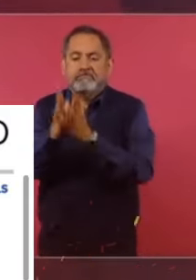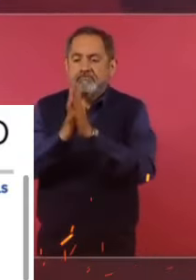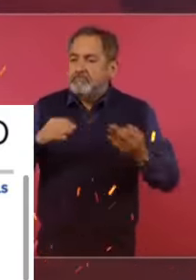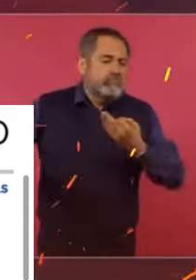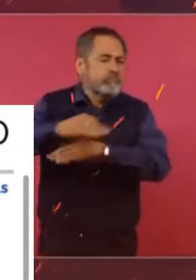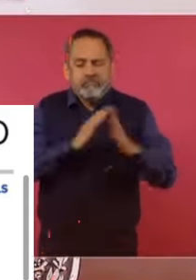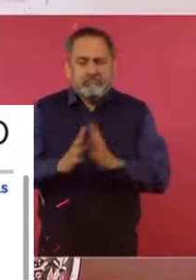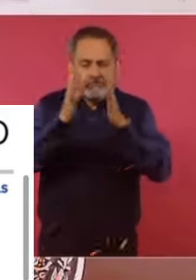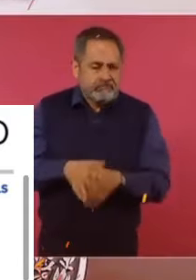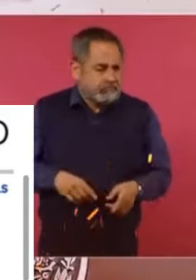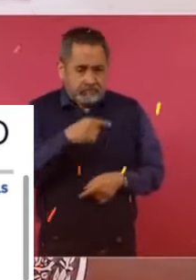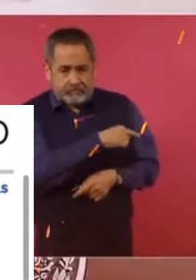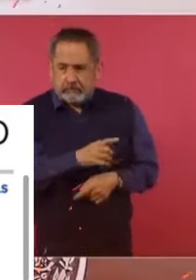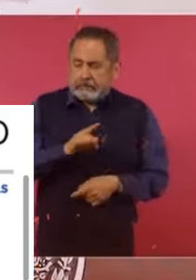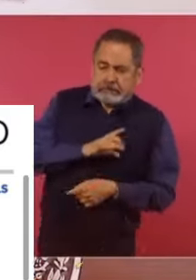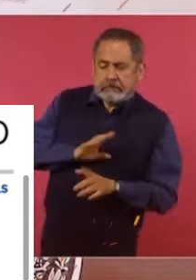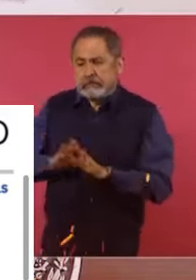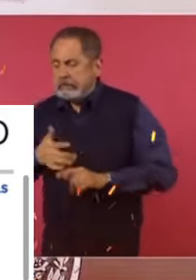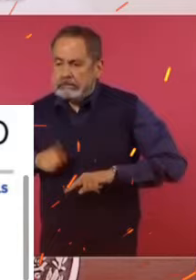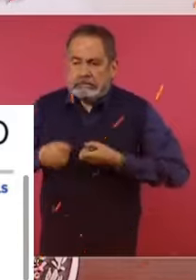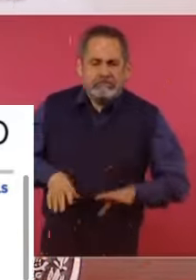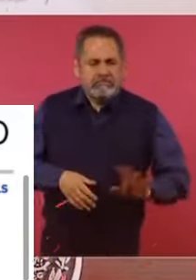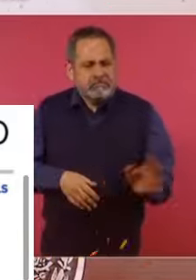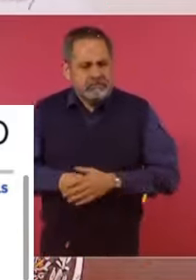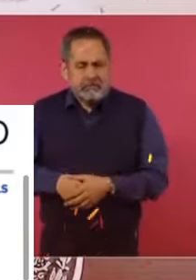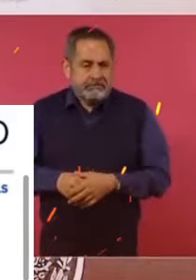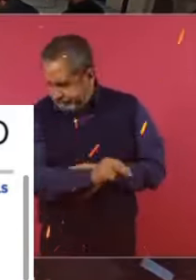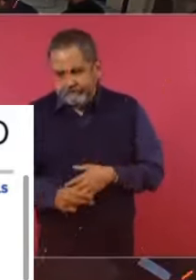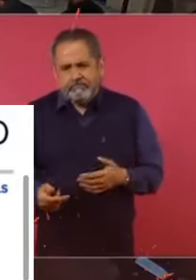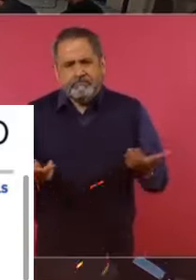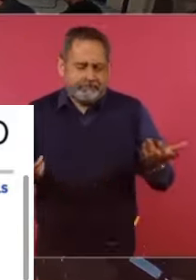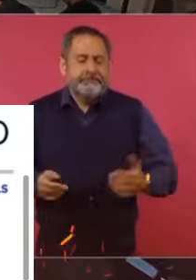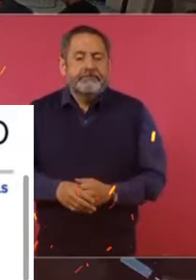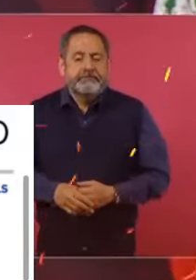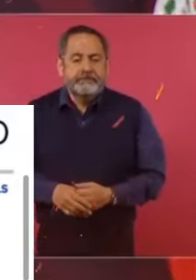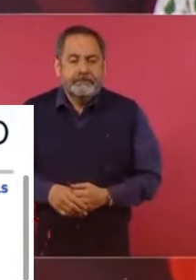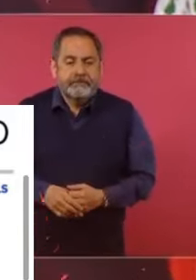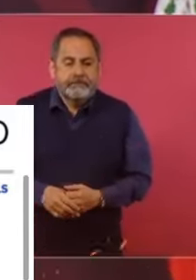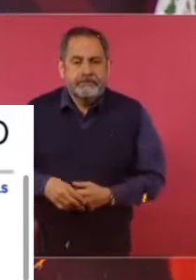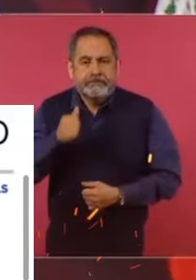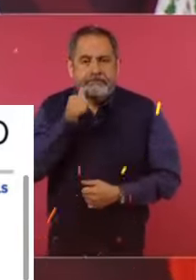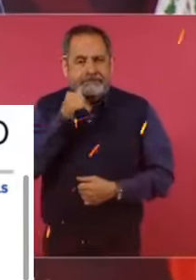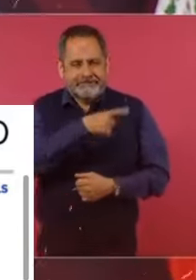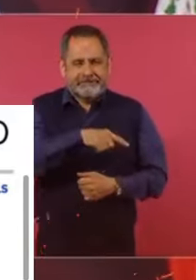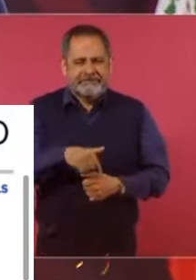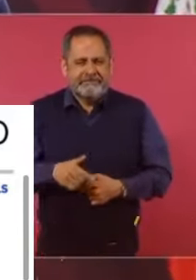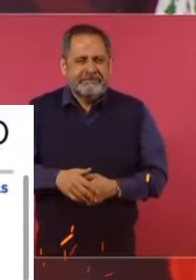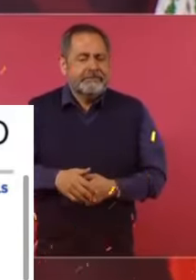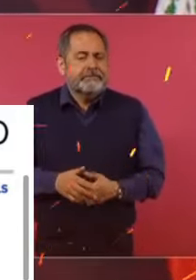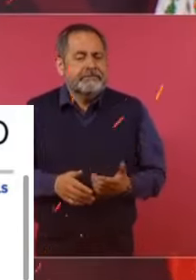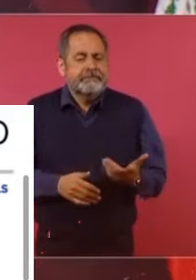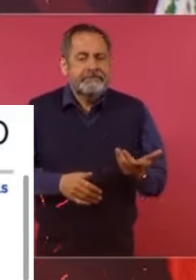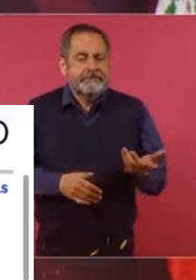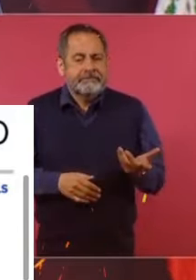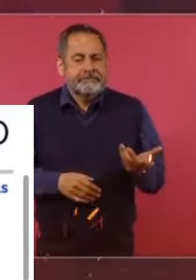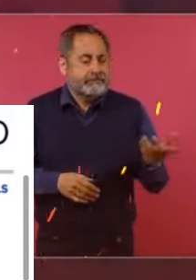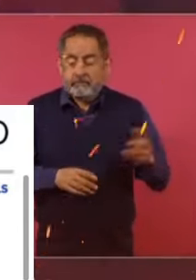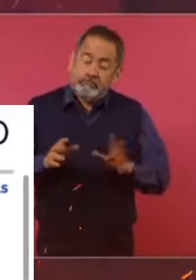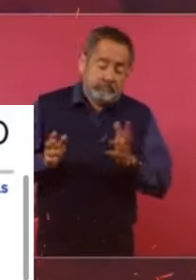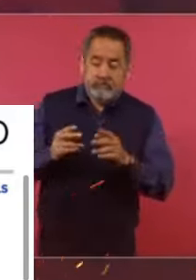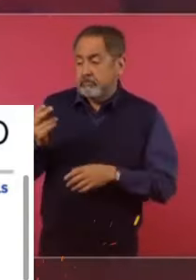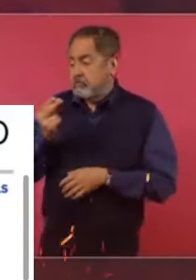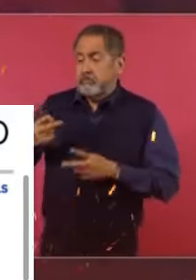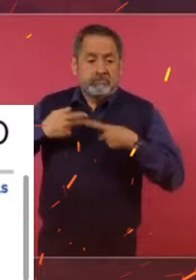todos, sin tenerle miedo al pueblo, no menospreciar al pueblo, porque siempre dicen, ¿no? Es que se